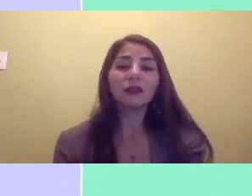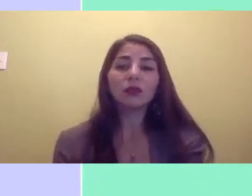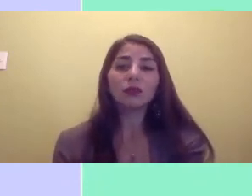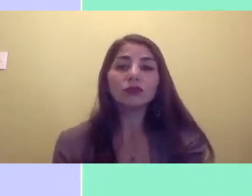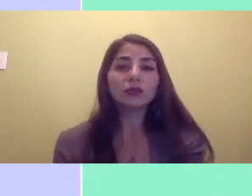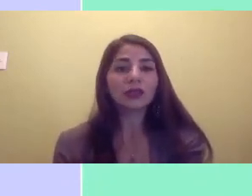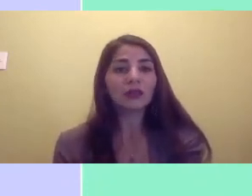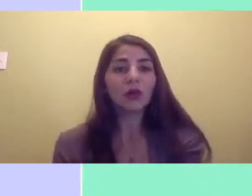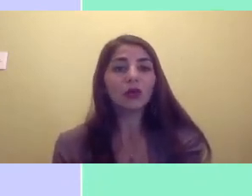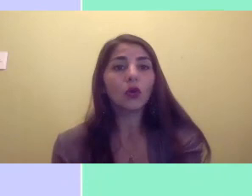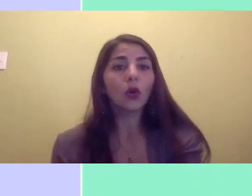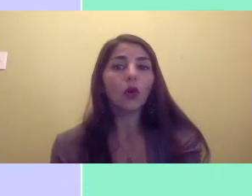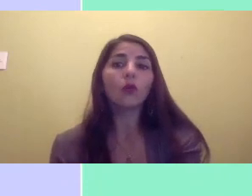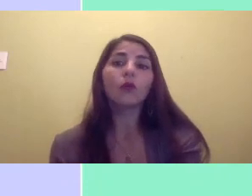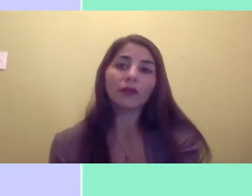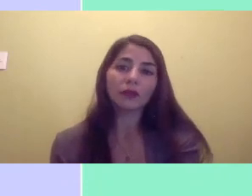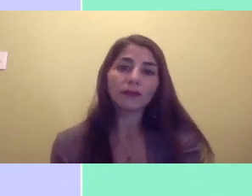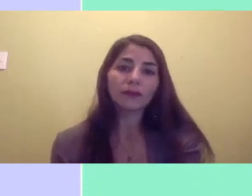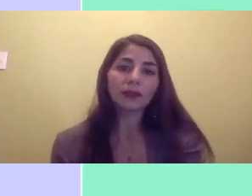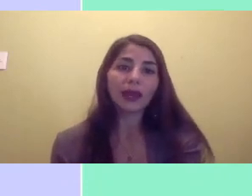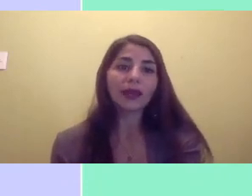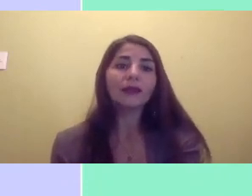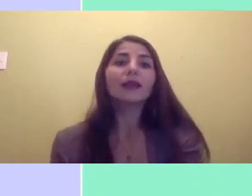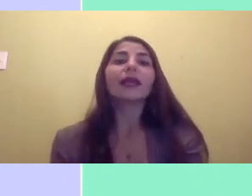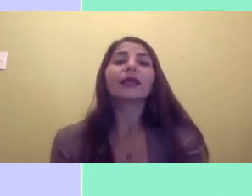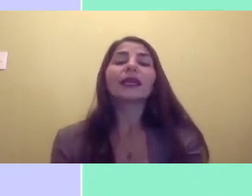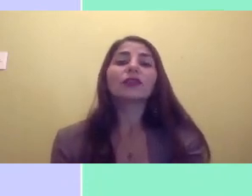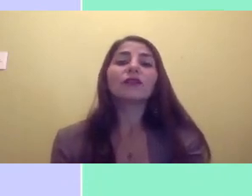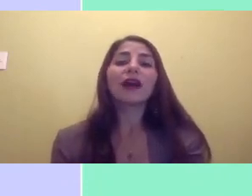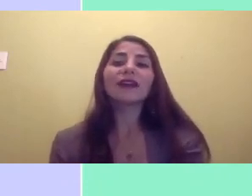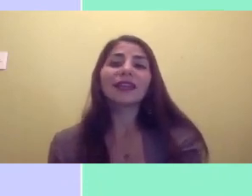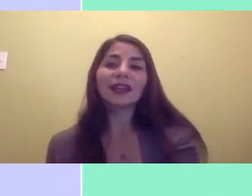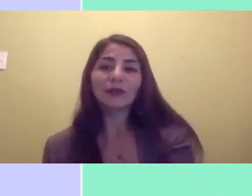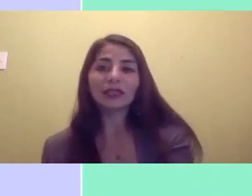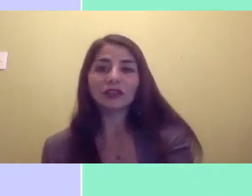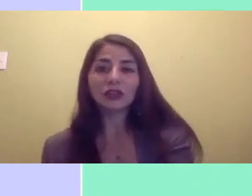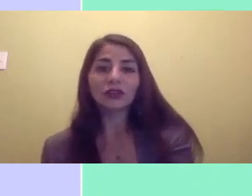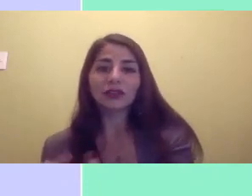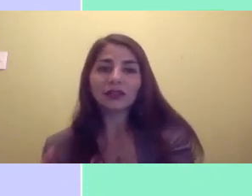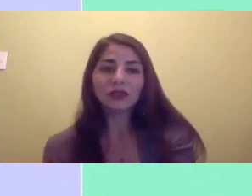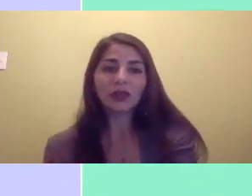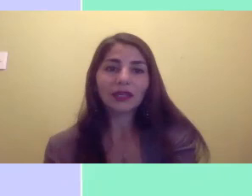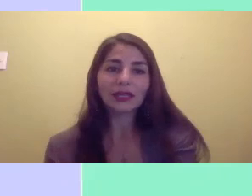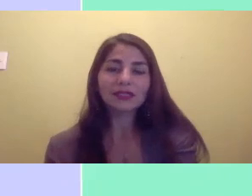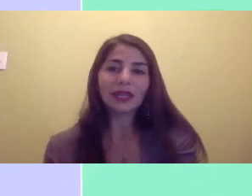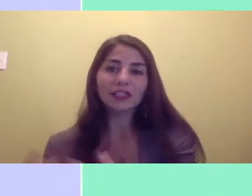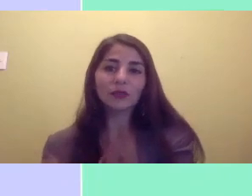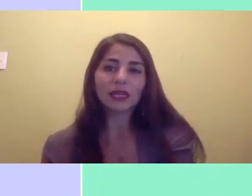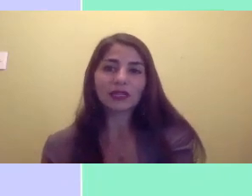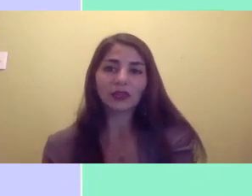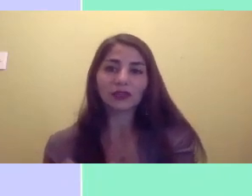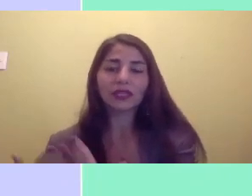un adjetivo, un sustantivo o un verbo, ¿ya? Esto va a variar dependiendo del contexto en que